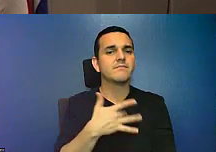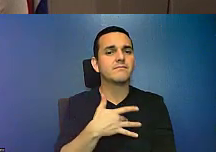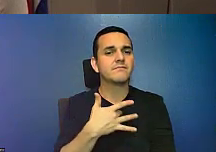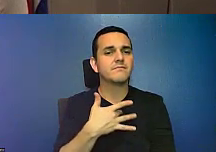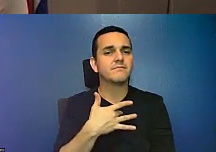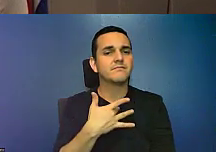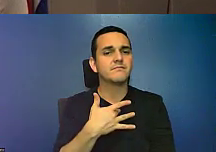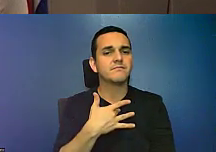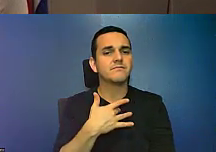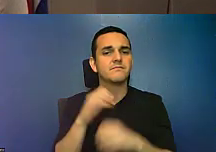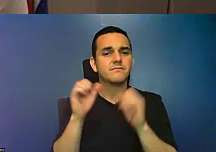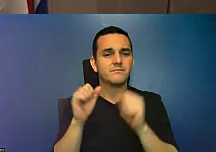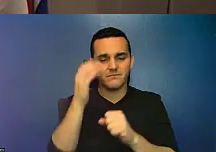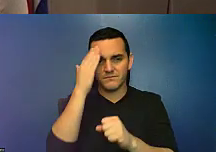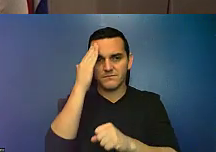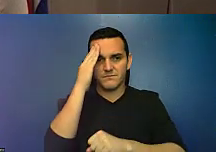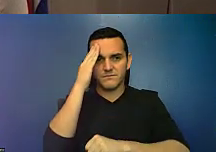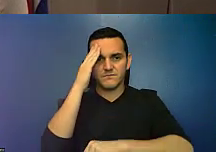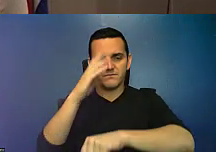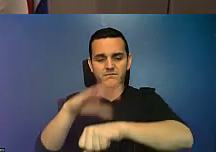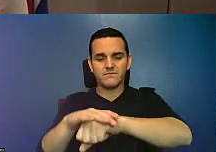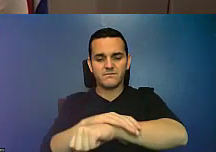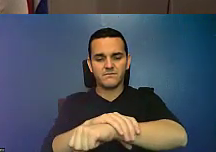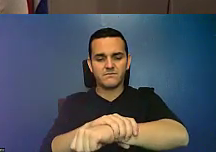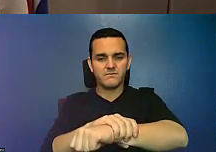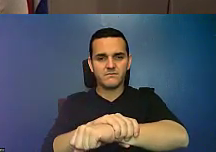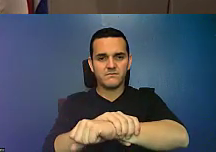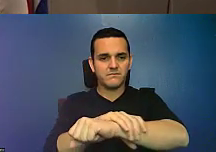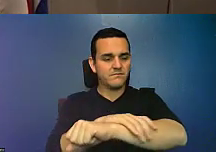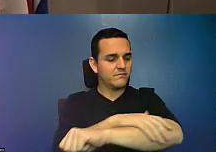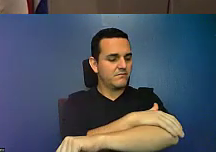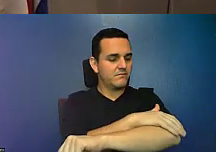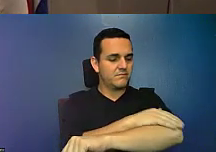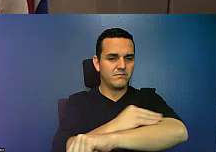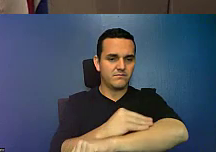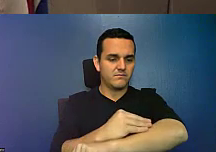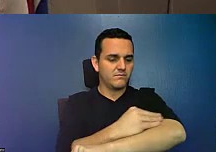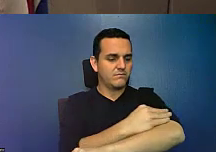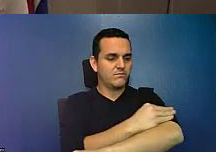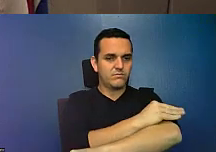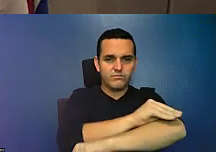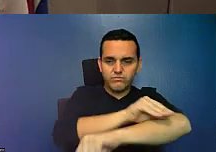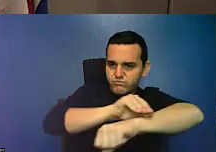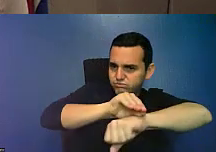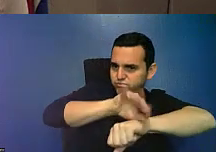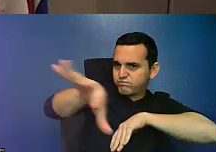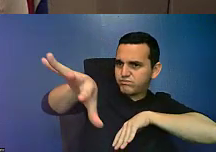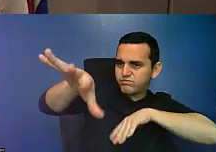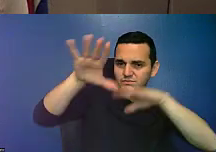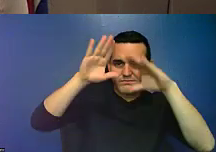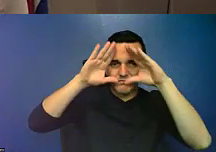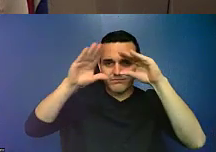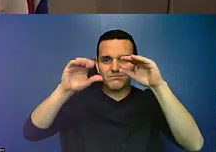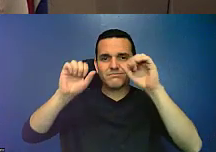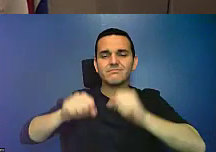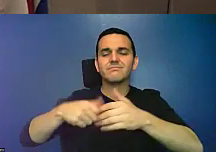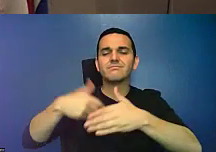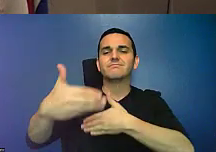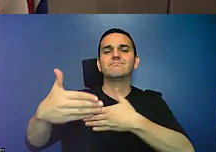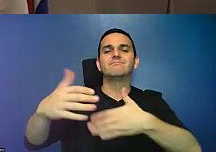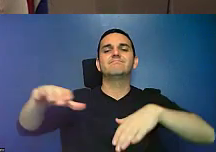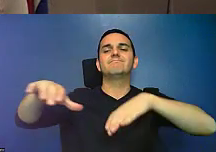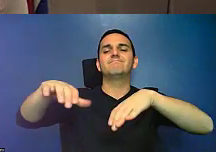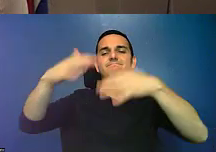determinar la posición exacta en la que se fue presionado y enviar información y actuar con las decisiones. Estas decisiones pueden